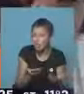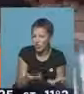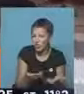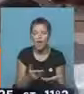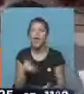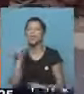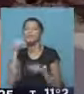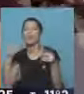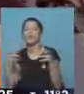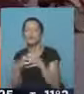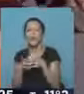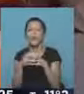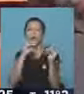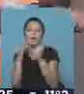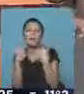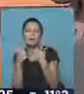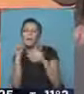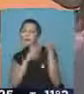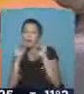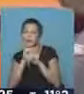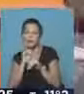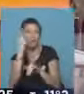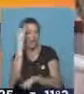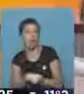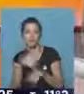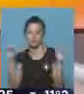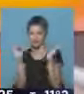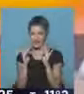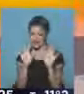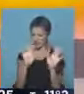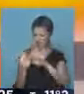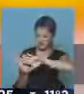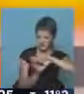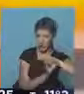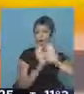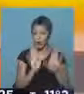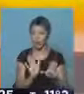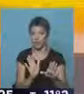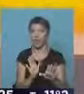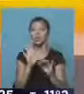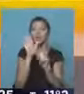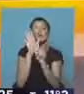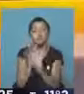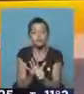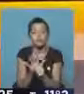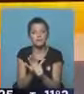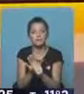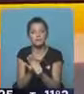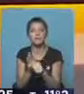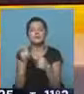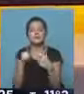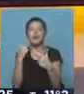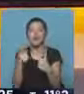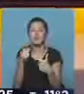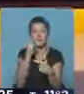destruir media internet. La otra parte, la del ransomware, la parte que encripta, esa parte está bastante mal hecha, al punto que ya un francés